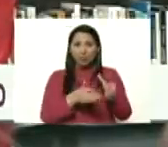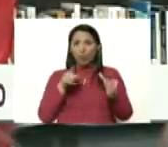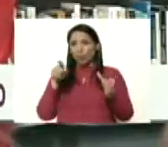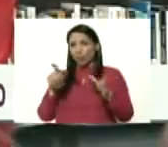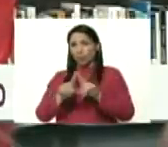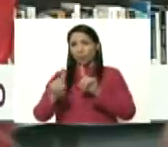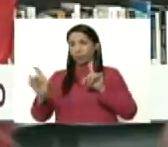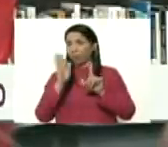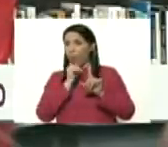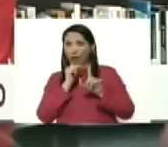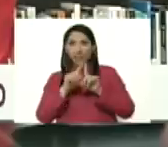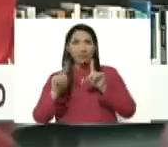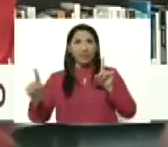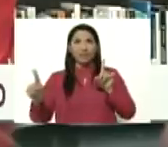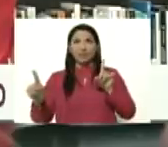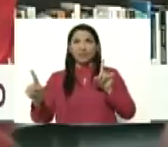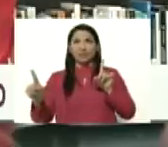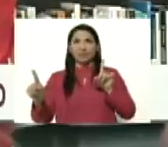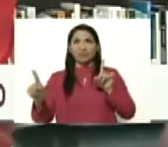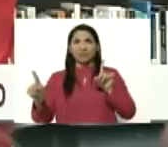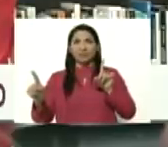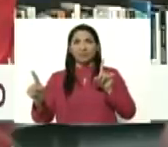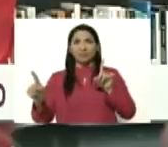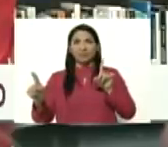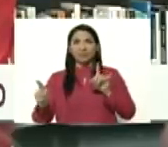No están guardando la distancia debida.